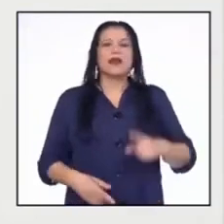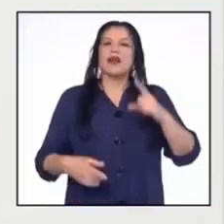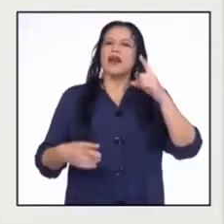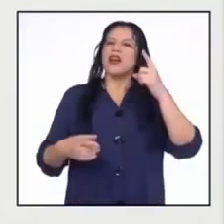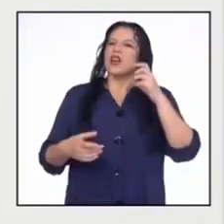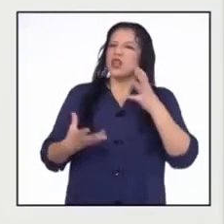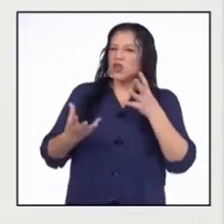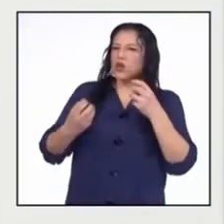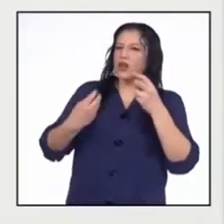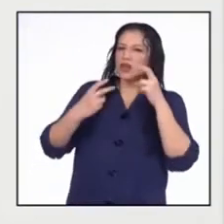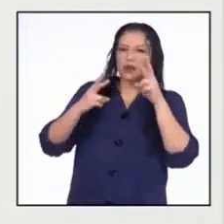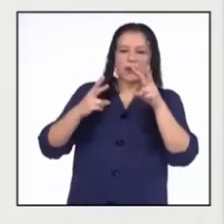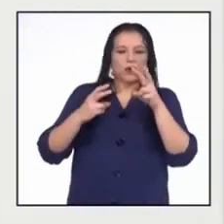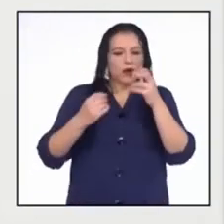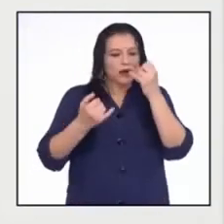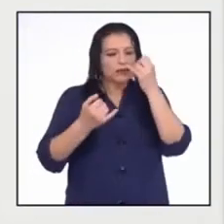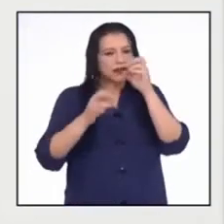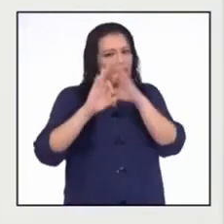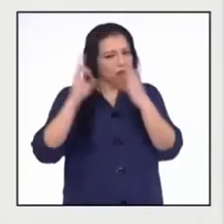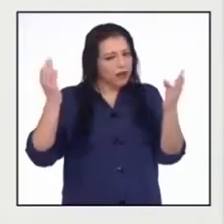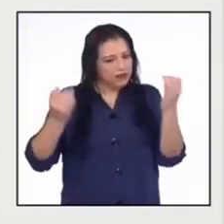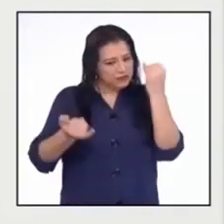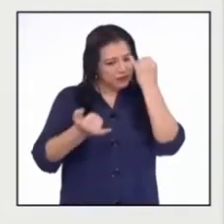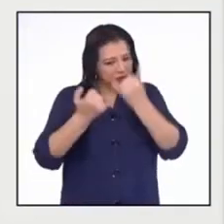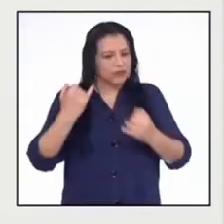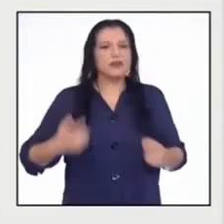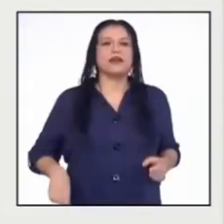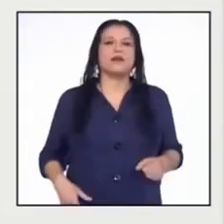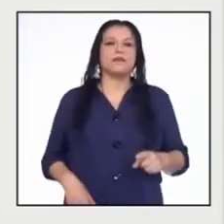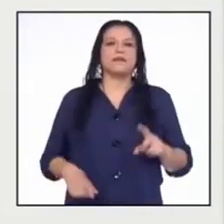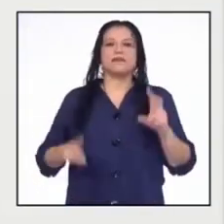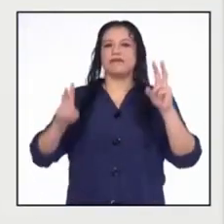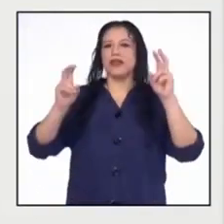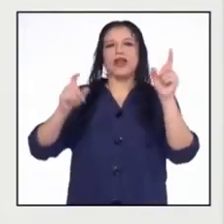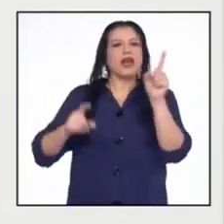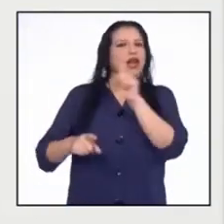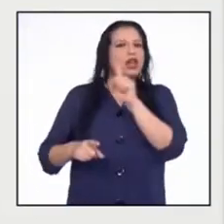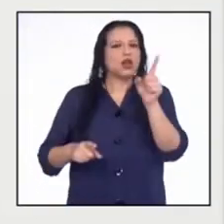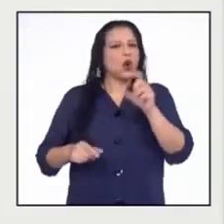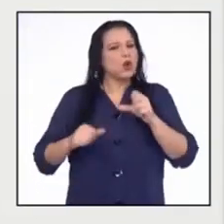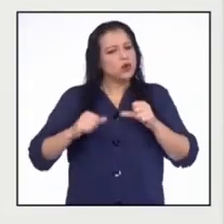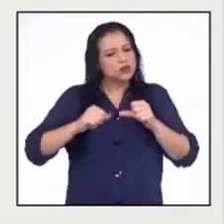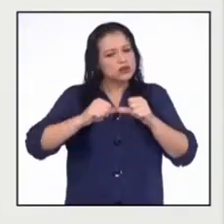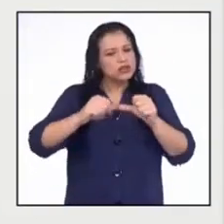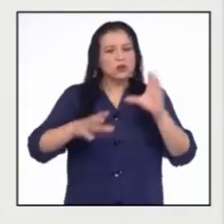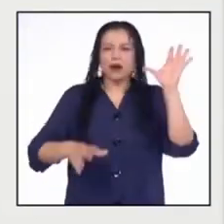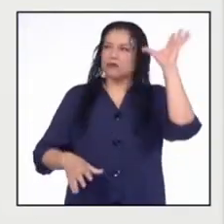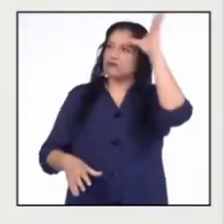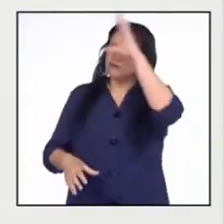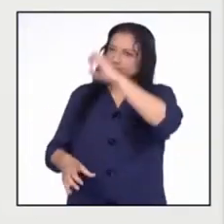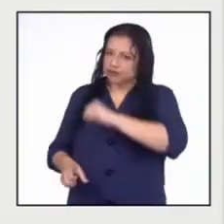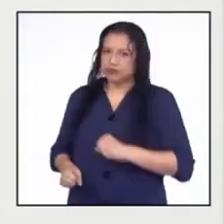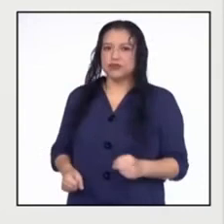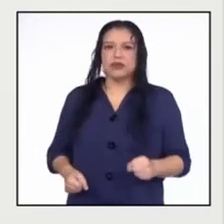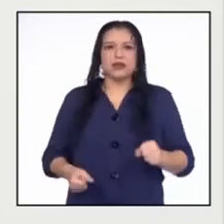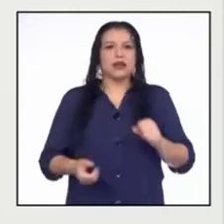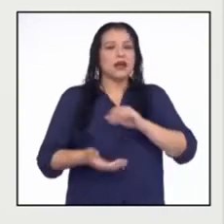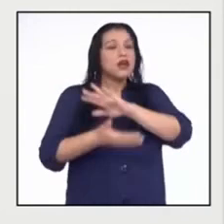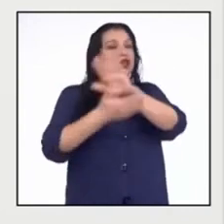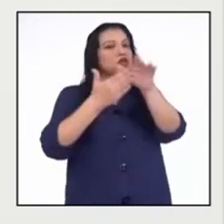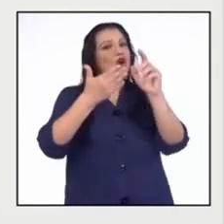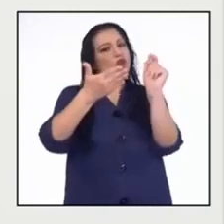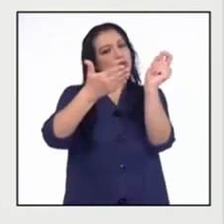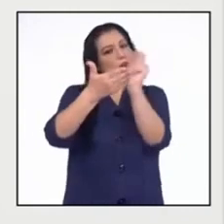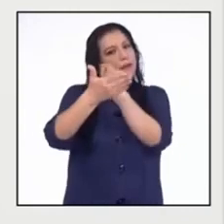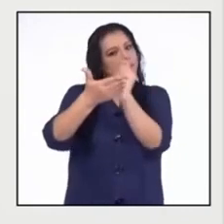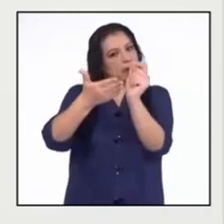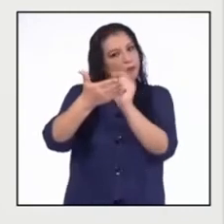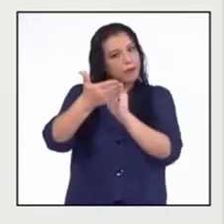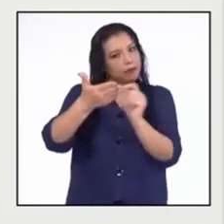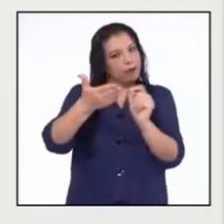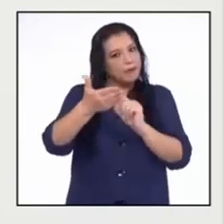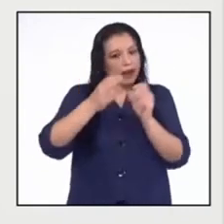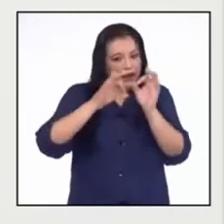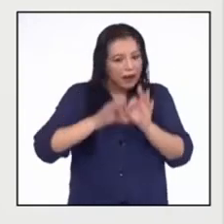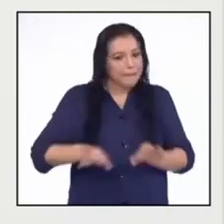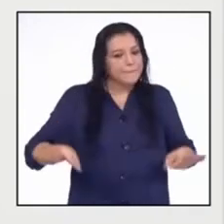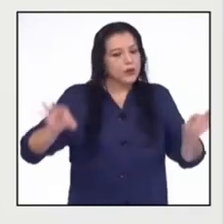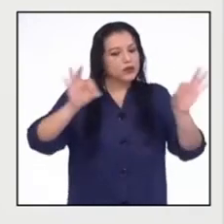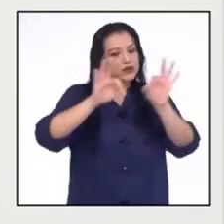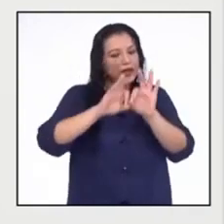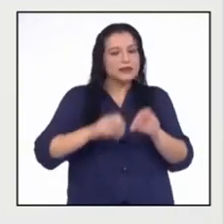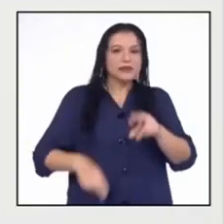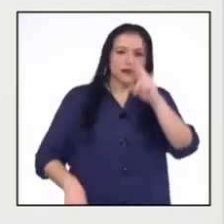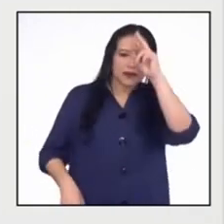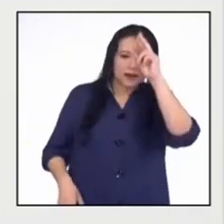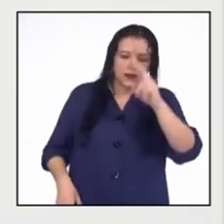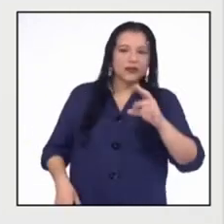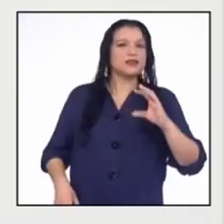esta frase final tan hermosa. No seguir siendo invisibles. Todo el texto has hablado de la importancia de reconocer a